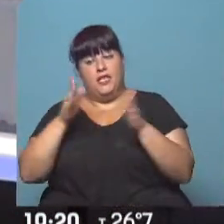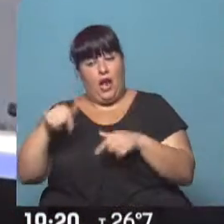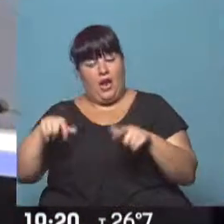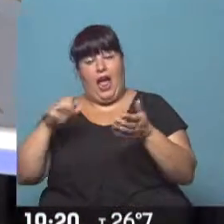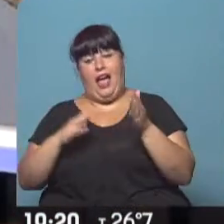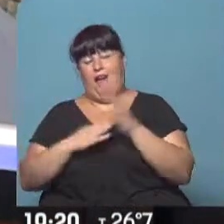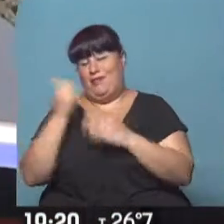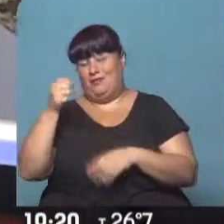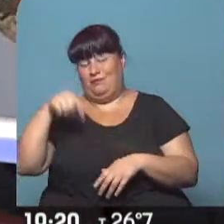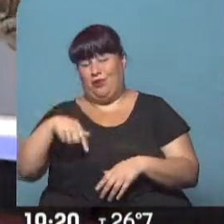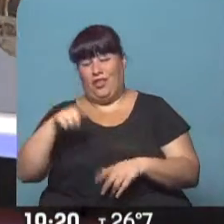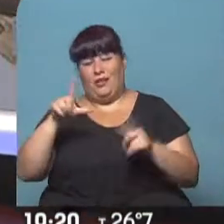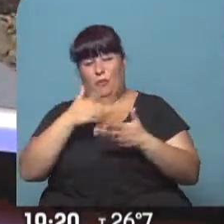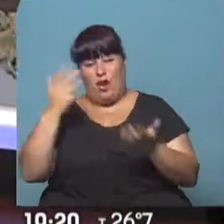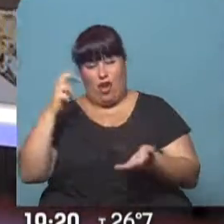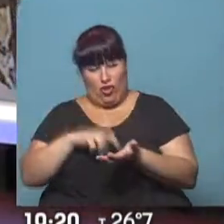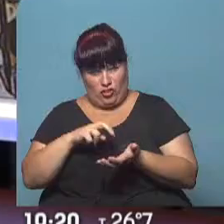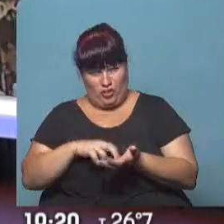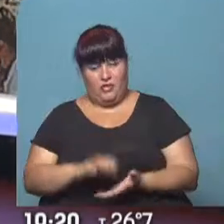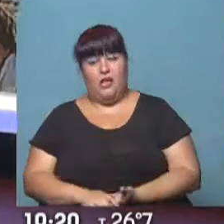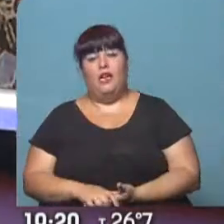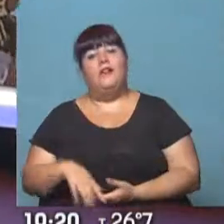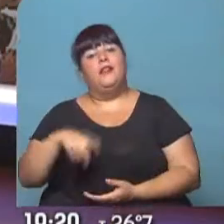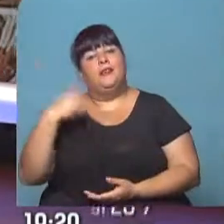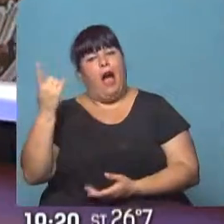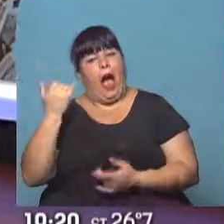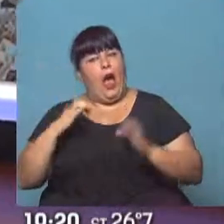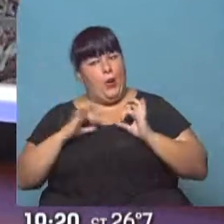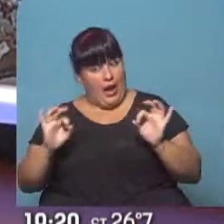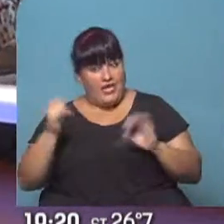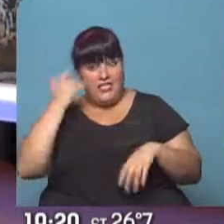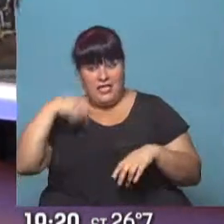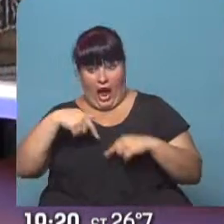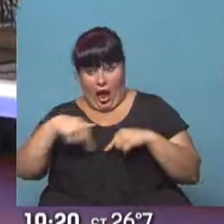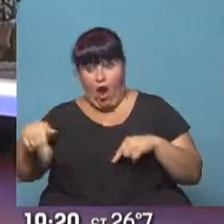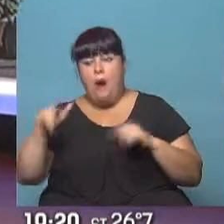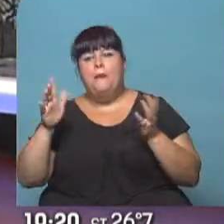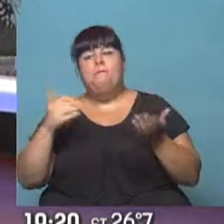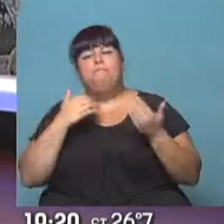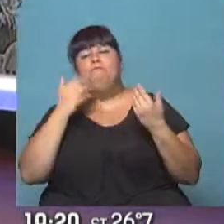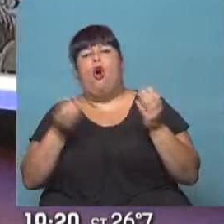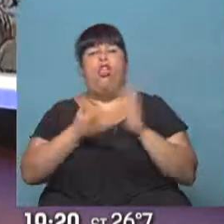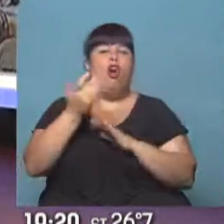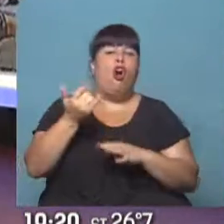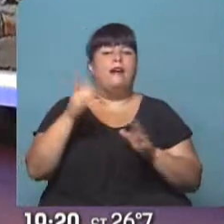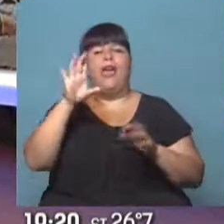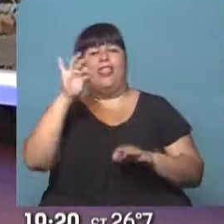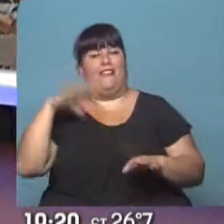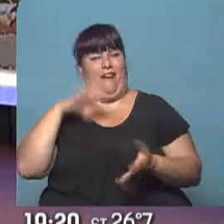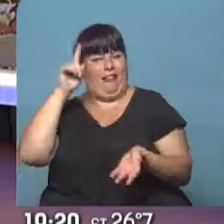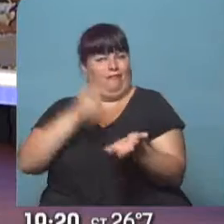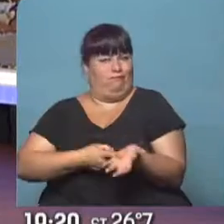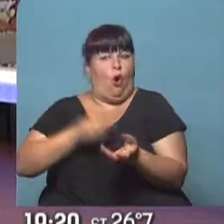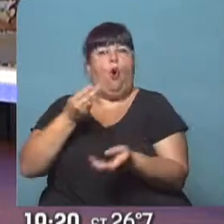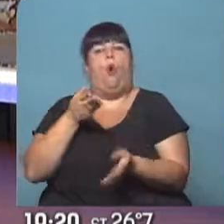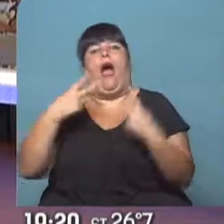aquí en la edición central de Televisión Pública Argentina Noticias. Hay muchos que tienen vacaciones ya en estos días, pero no saben todavía dónde ir, que no han elegido el lugar